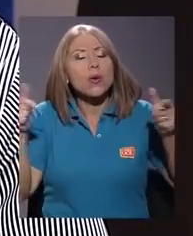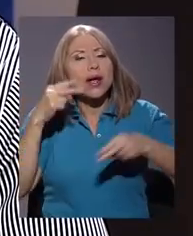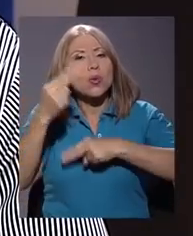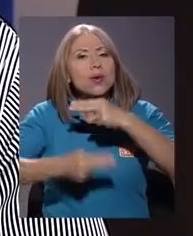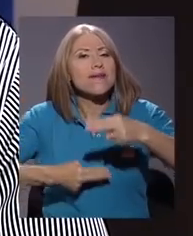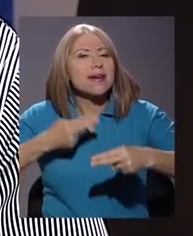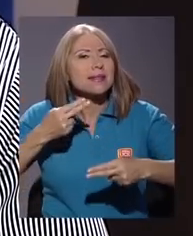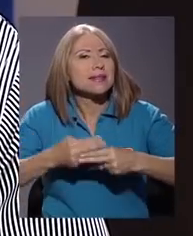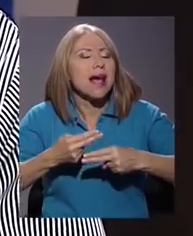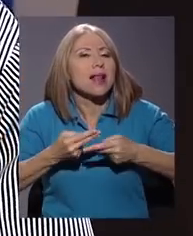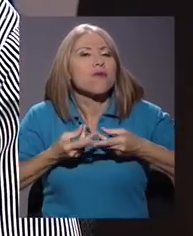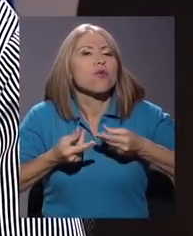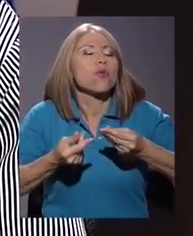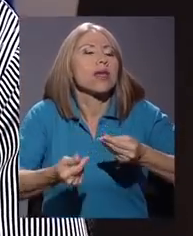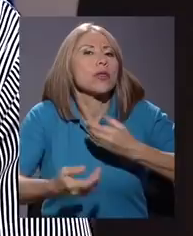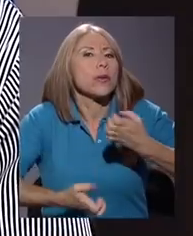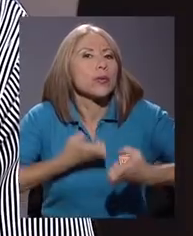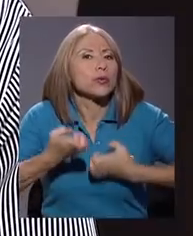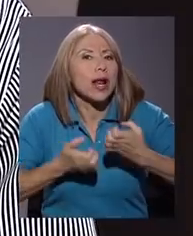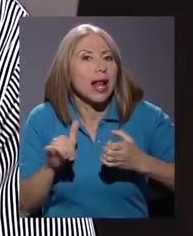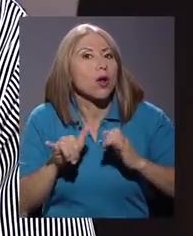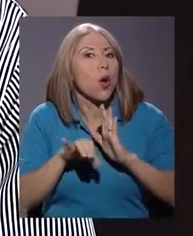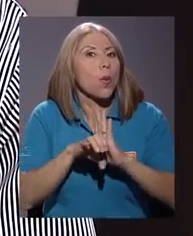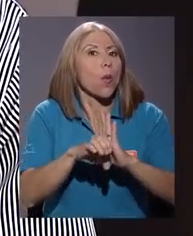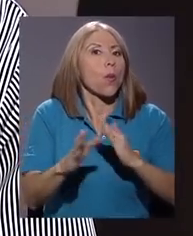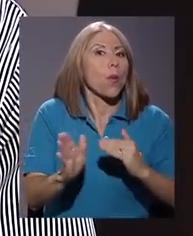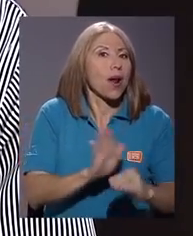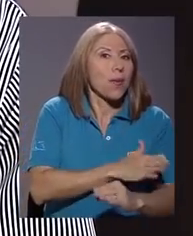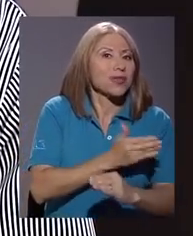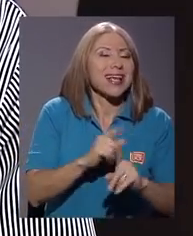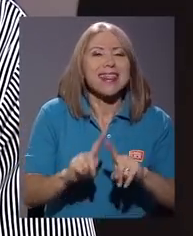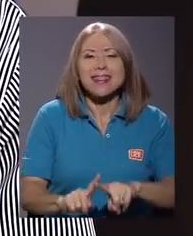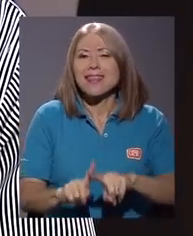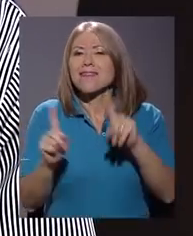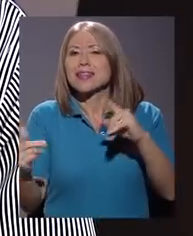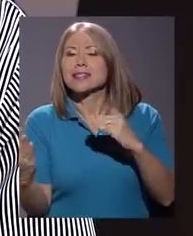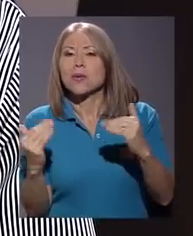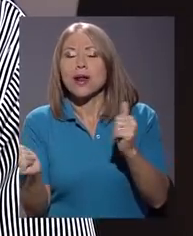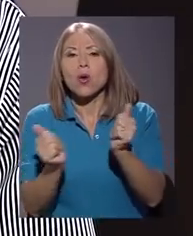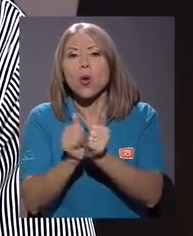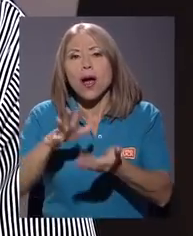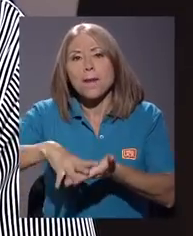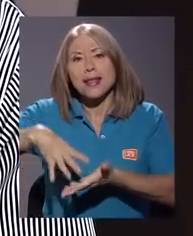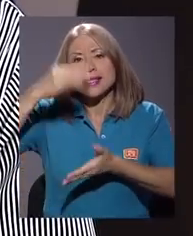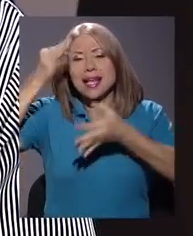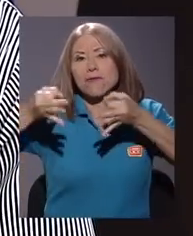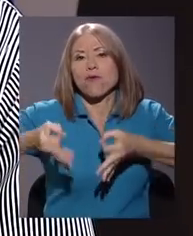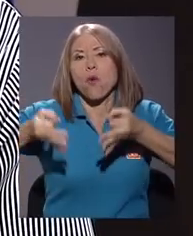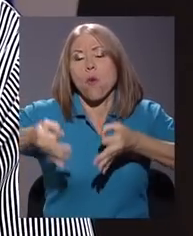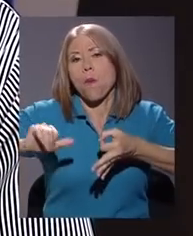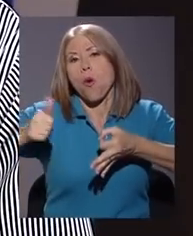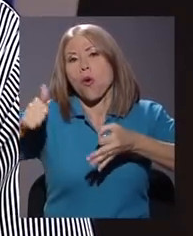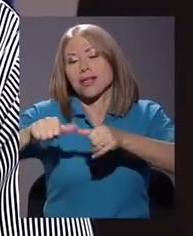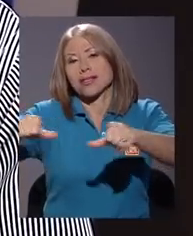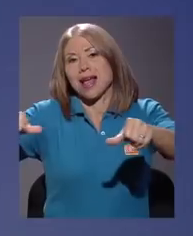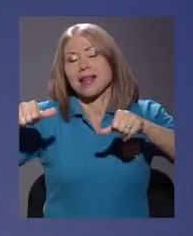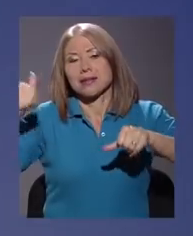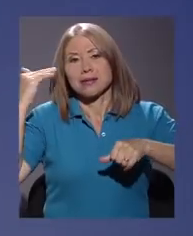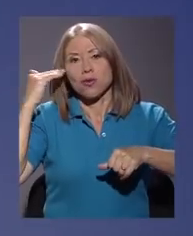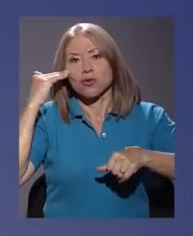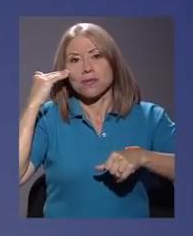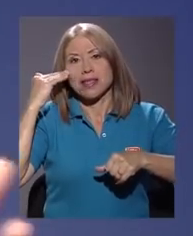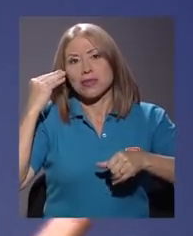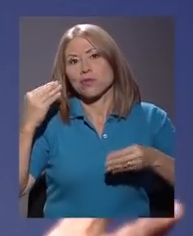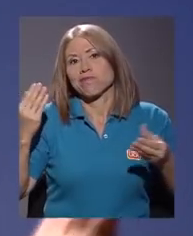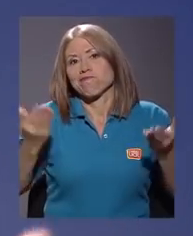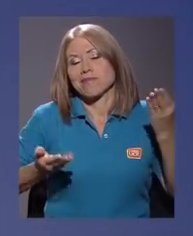emocionalmente fluido como la música eh A diferencia de los aprendizajes formales de otras áreas del conocimiento que son quizás